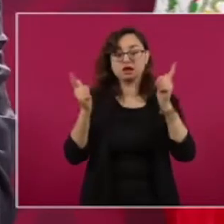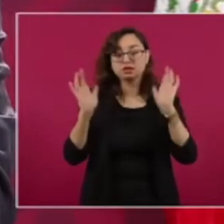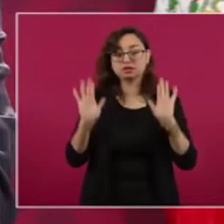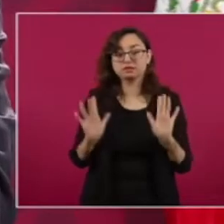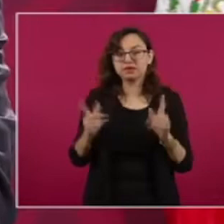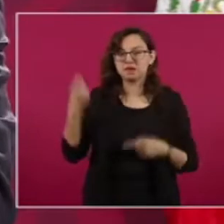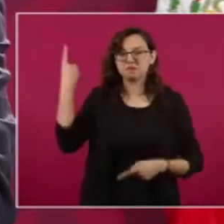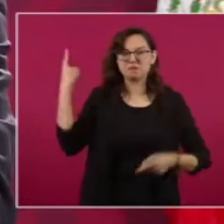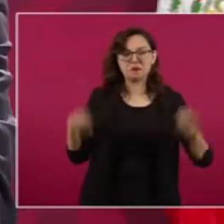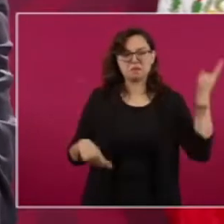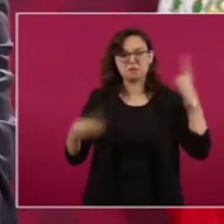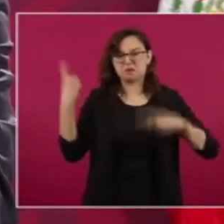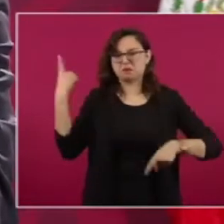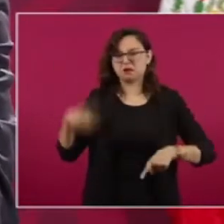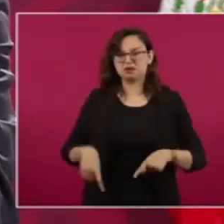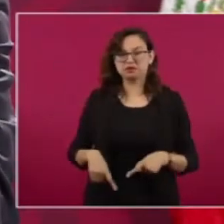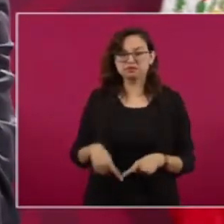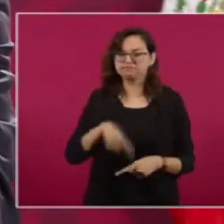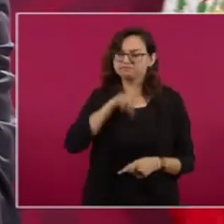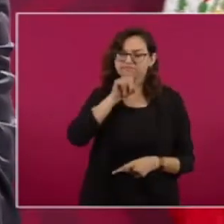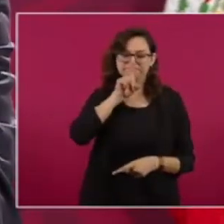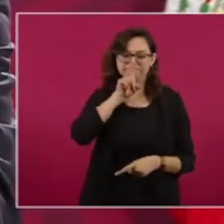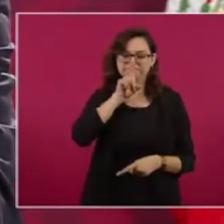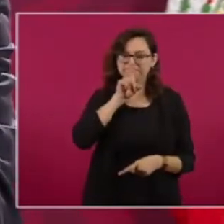En ningún caso